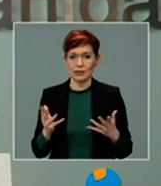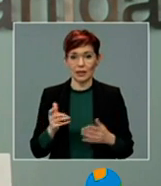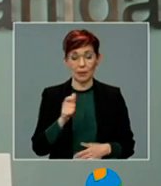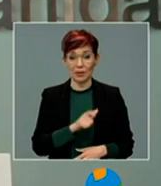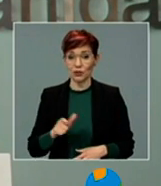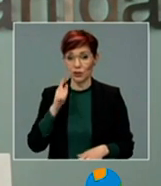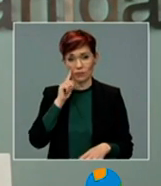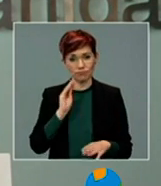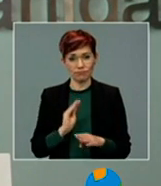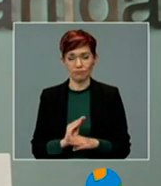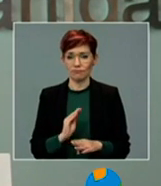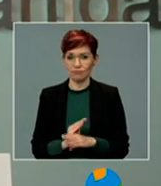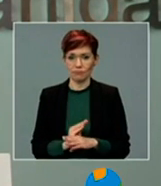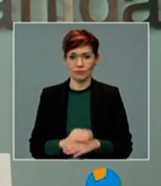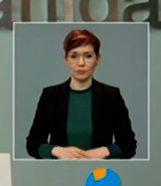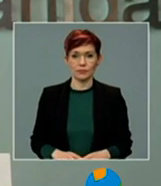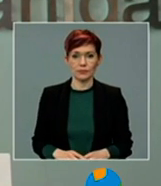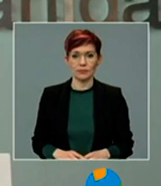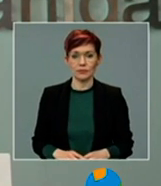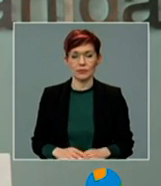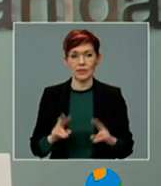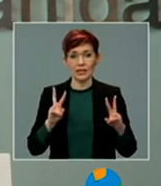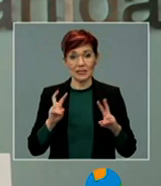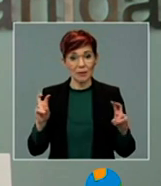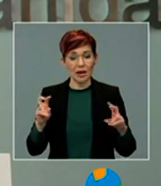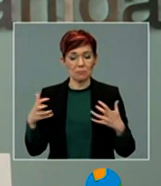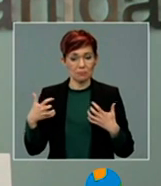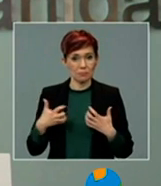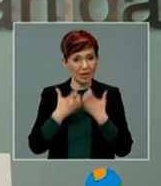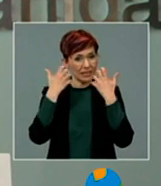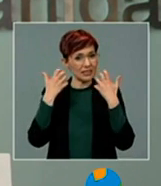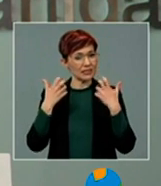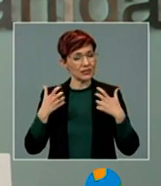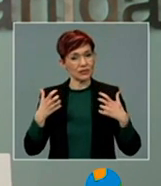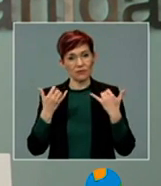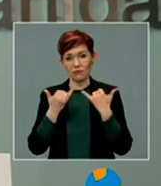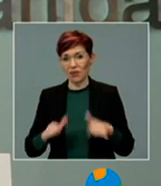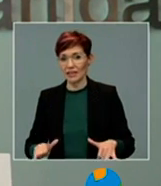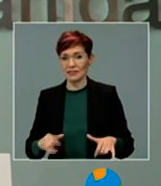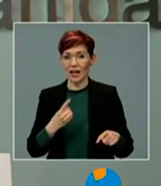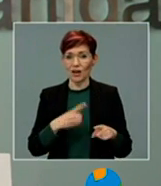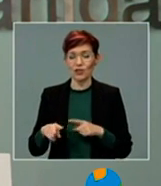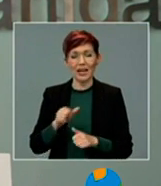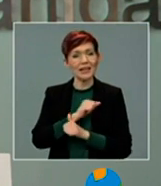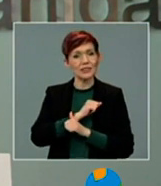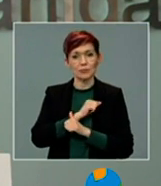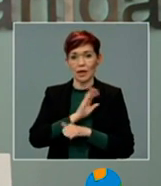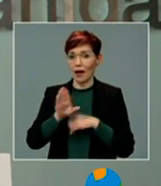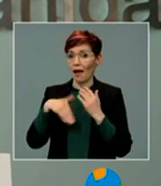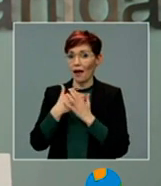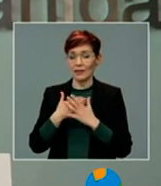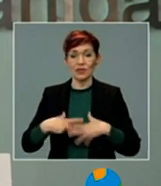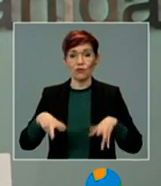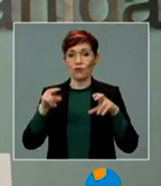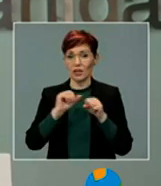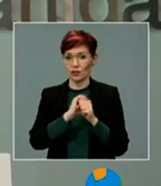seamos prudentes y dejemos estos brindis para celebrar el fin de la pandemia, o de lo contrario esta alegría se